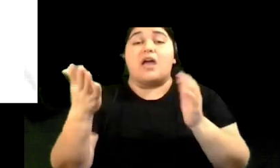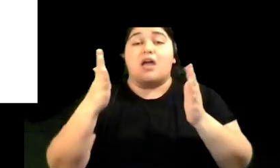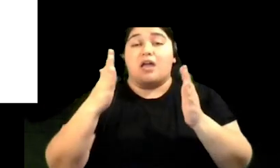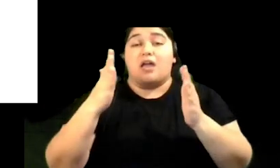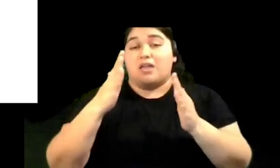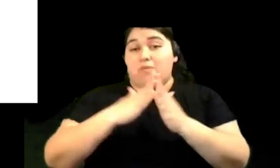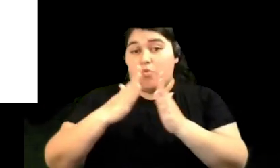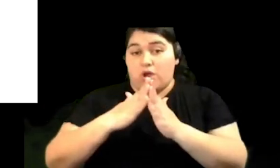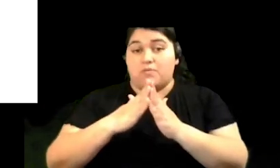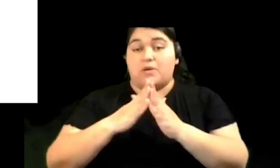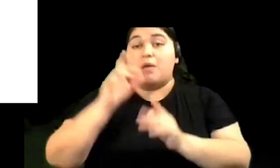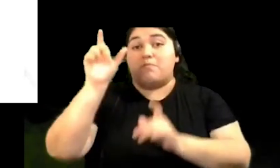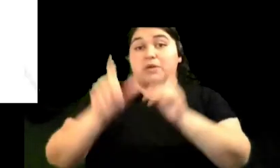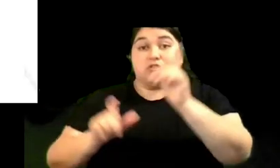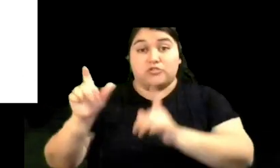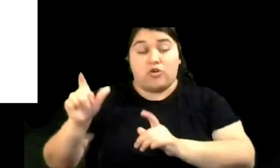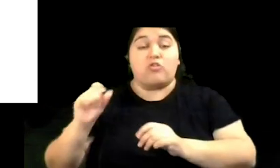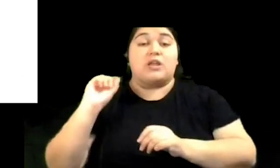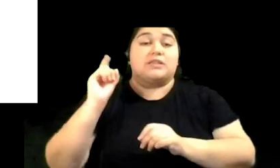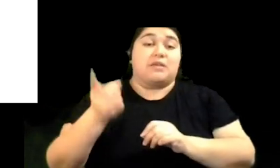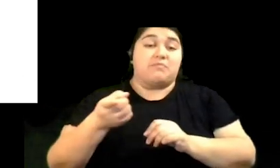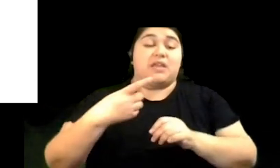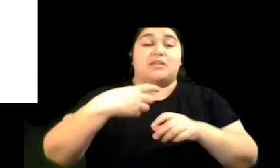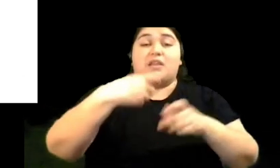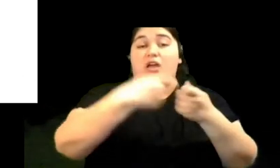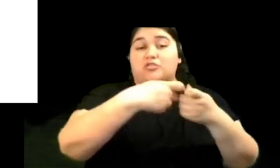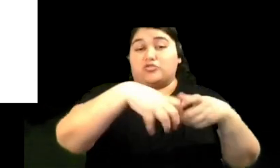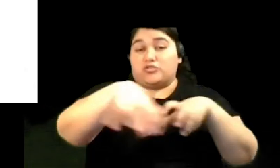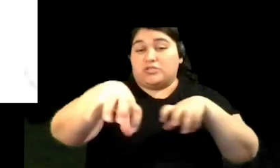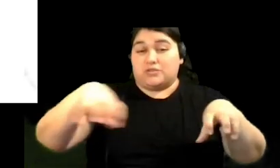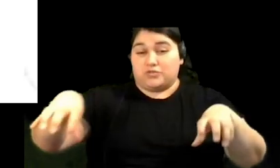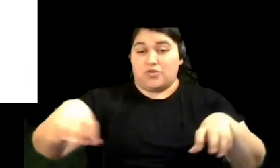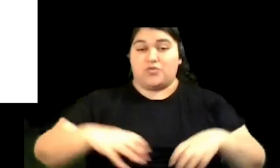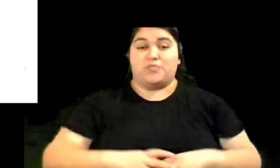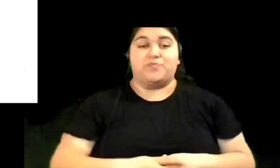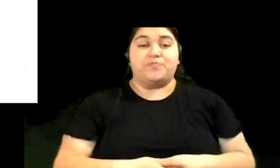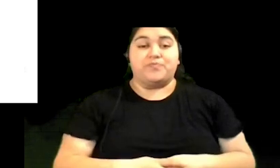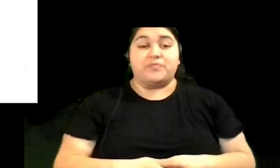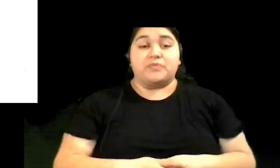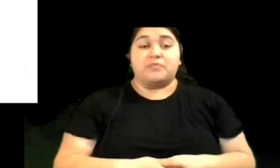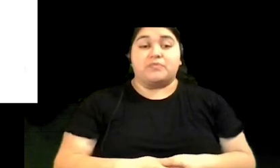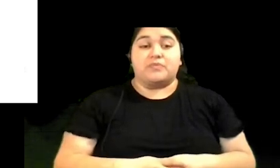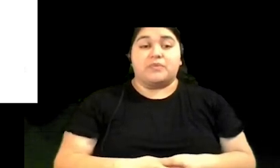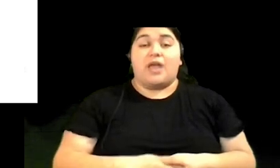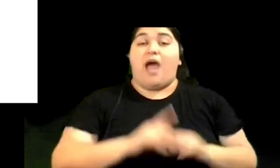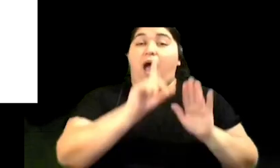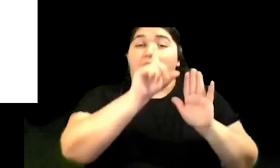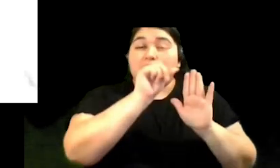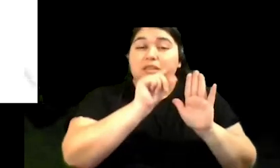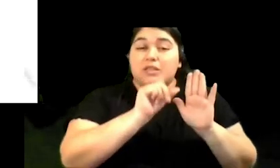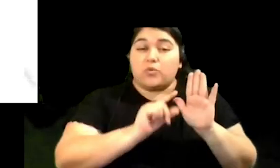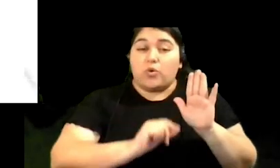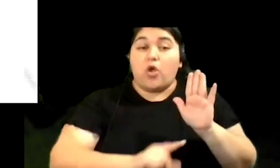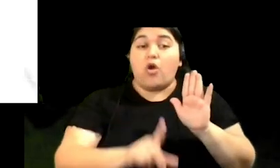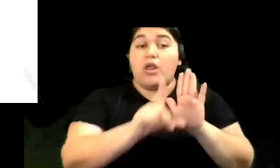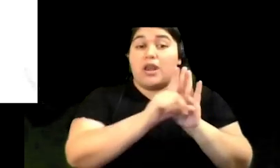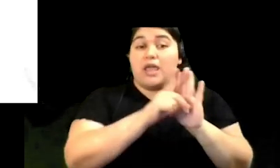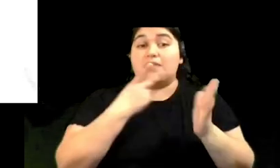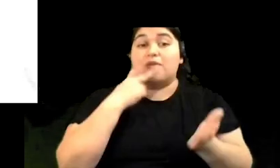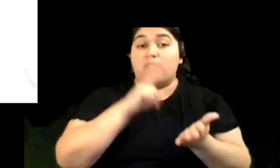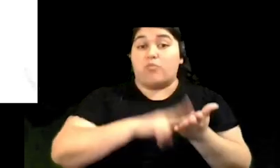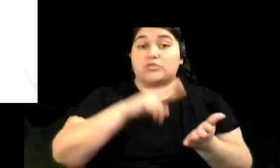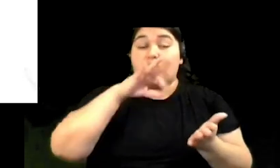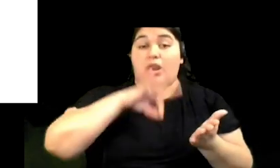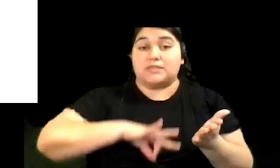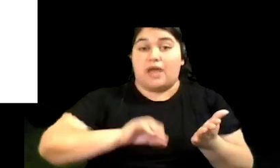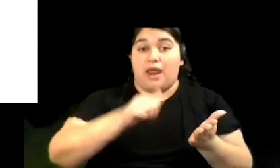físicas y sucesiones indivisas. Se modifica en muchos artículos la ley de impuesto a las ganancias y